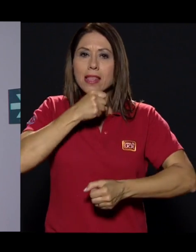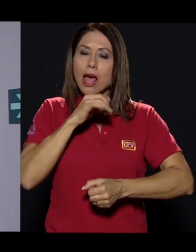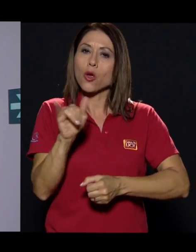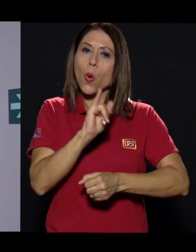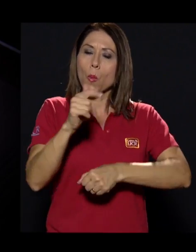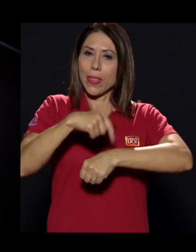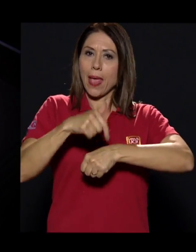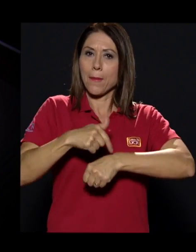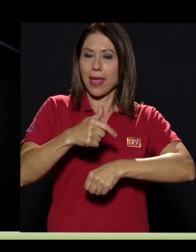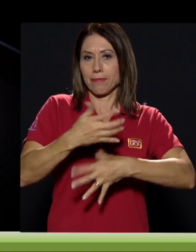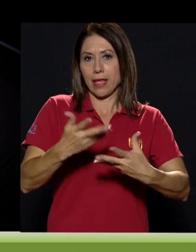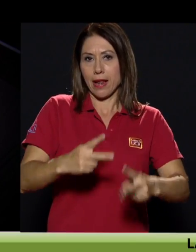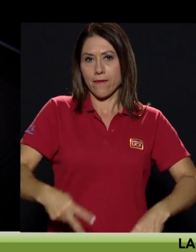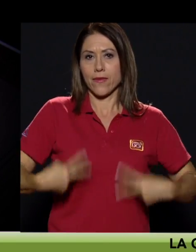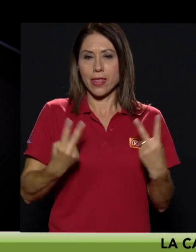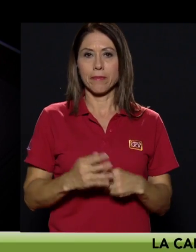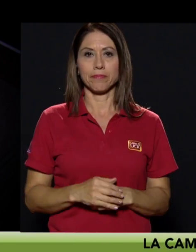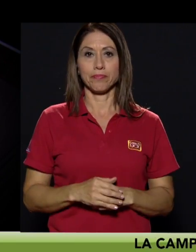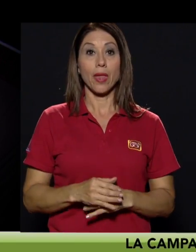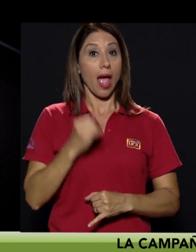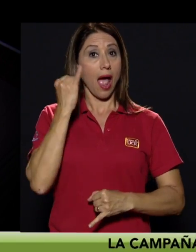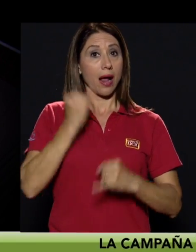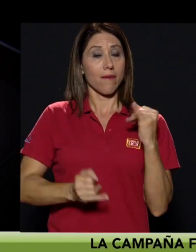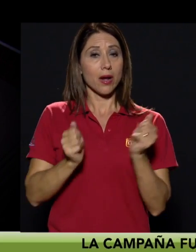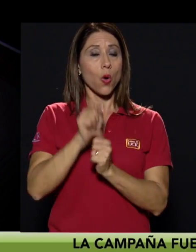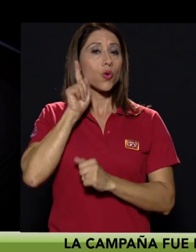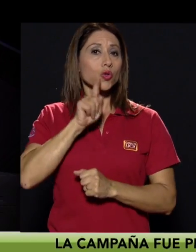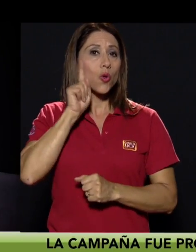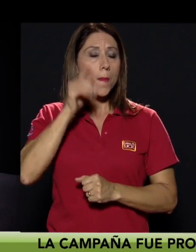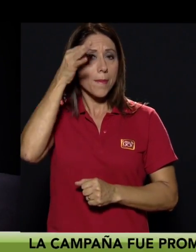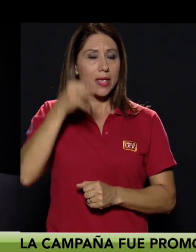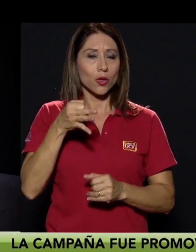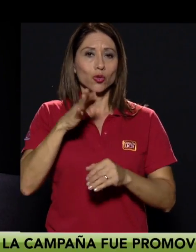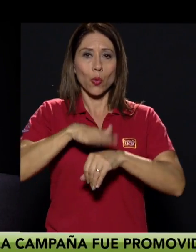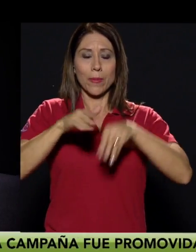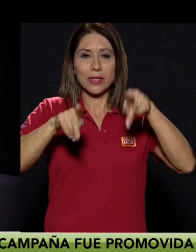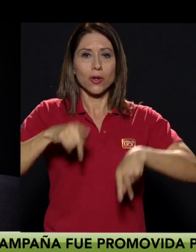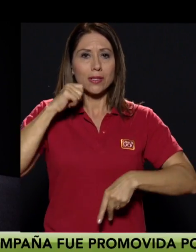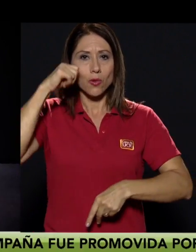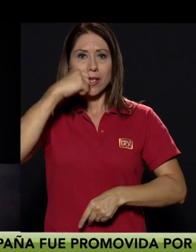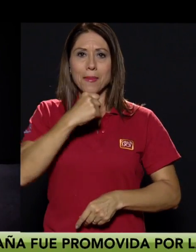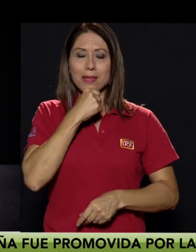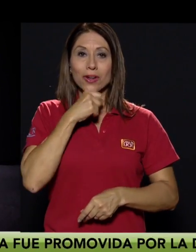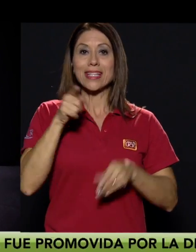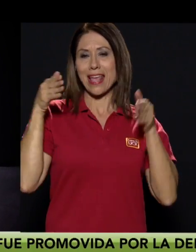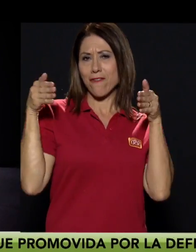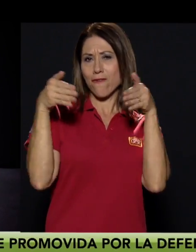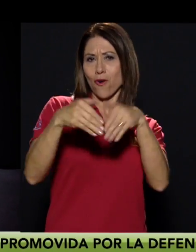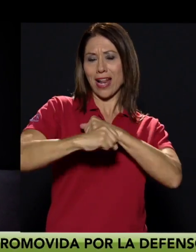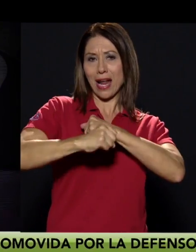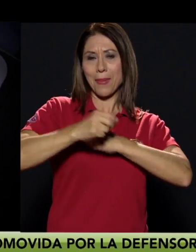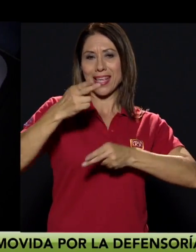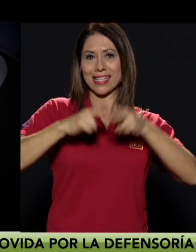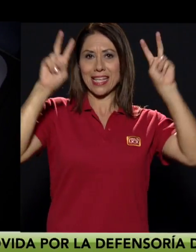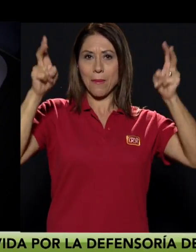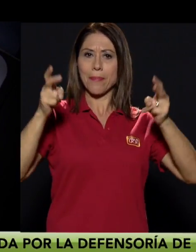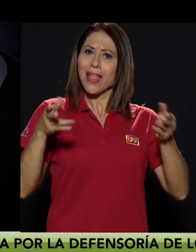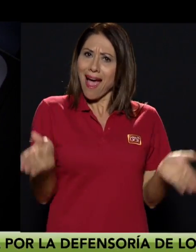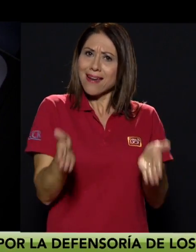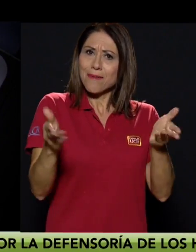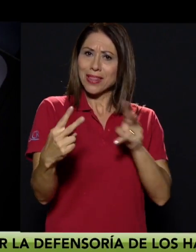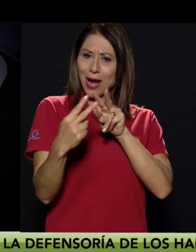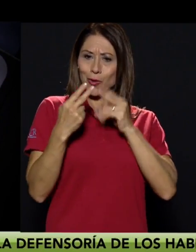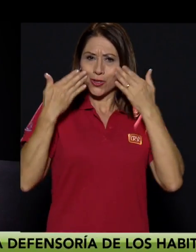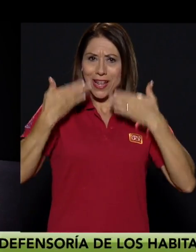más del ciclo vital. Precisamente, acabar con los mitos hacia las personas adultas mayores fue el enfoque de la campaña Anímate a